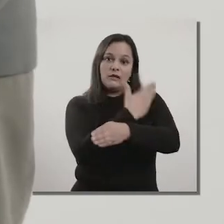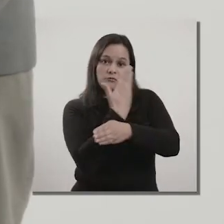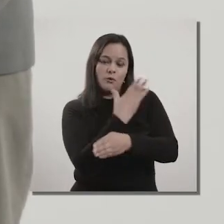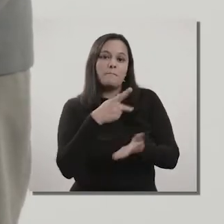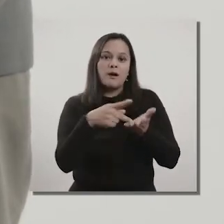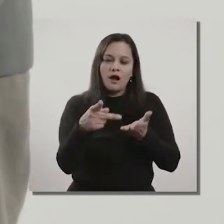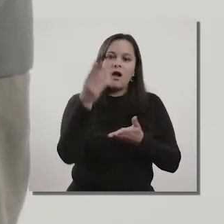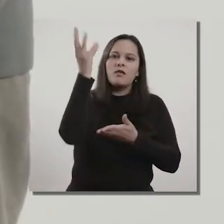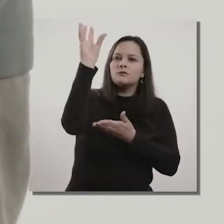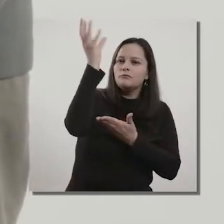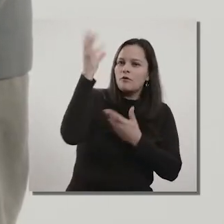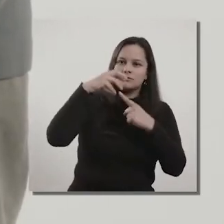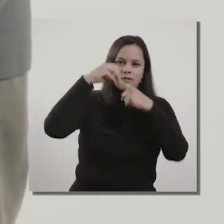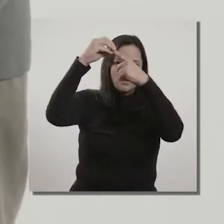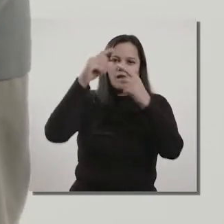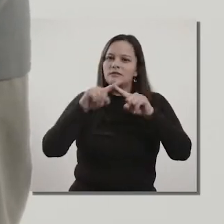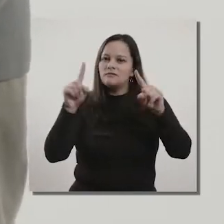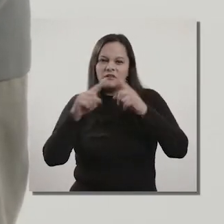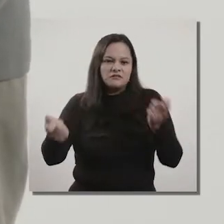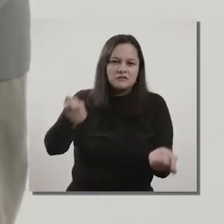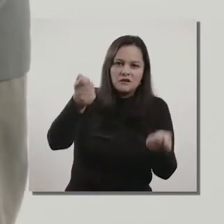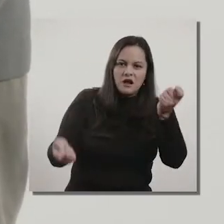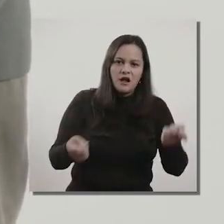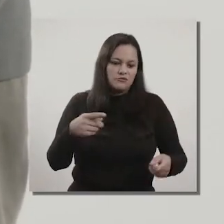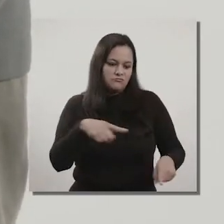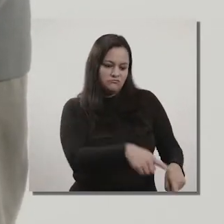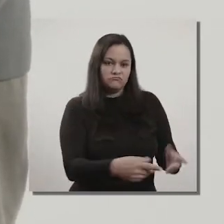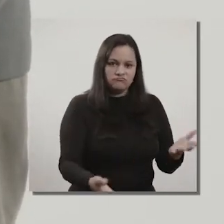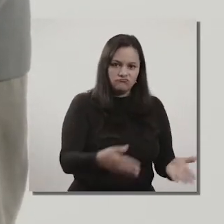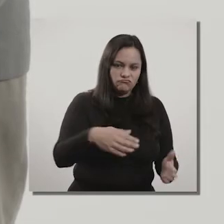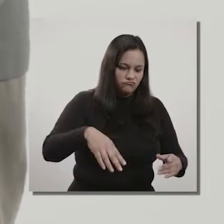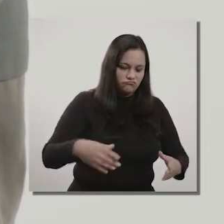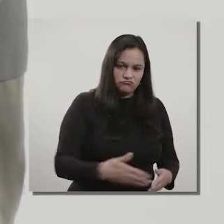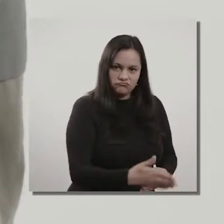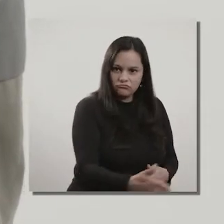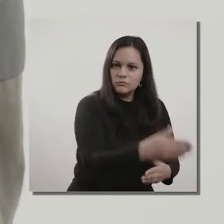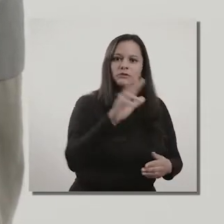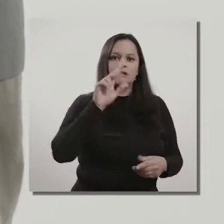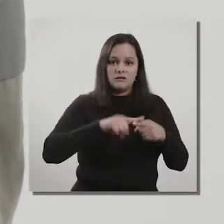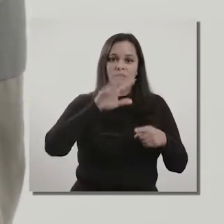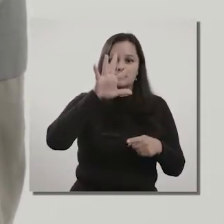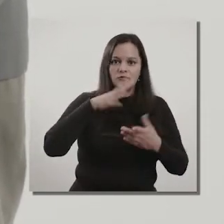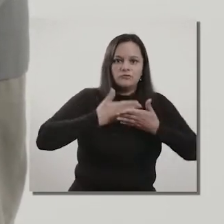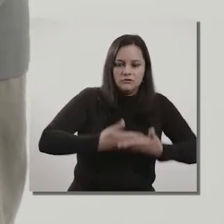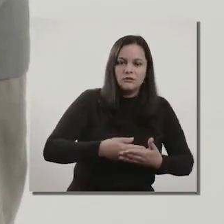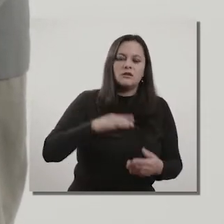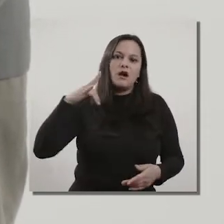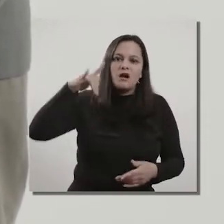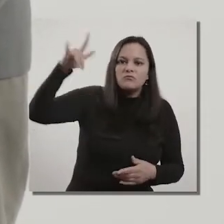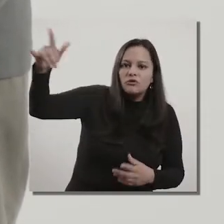pagada y focos incandescentes, vehículos motorizados de transporte terrestre de hasta 3,5 toneladas de carga,